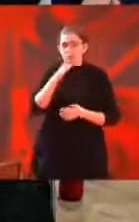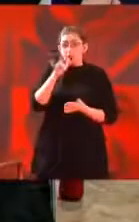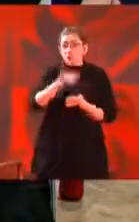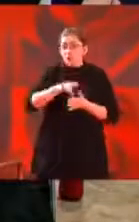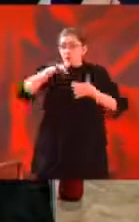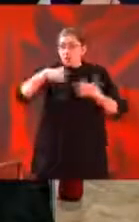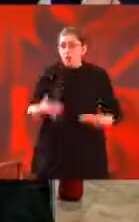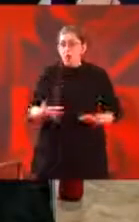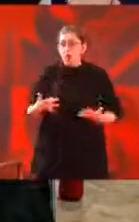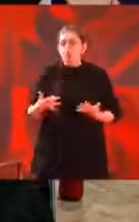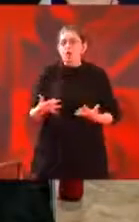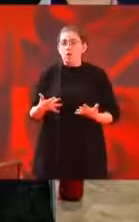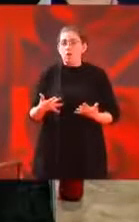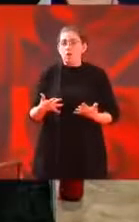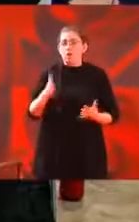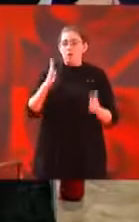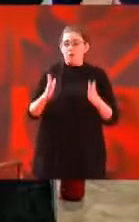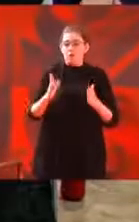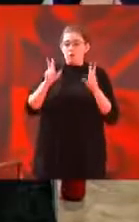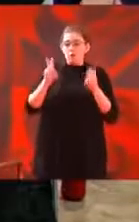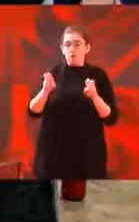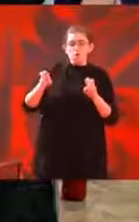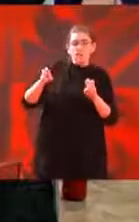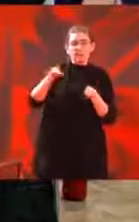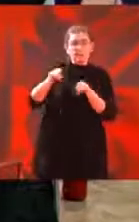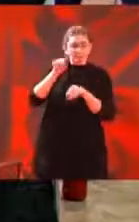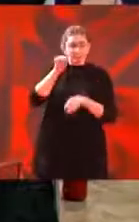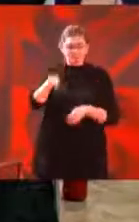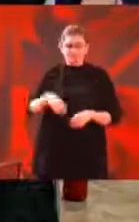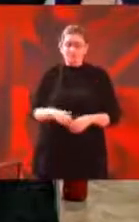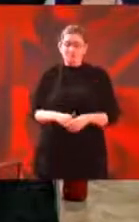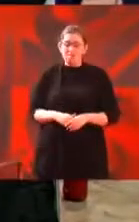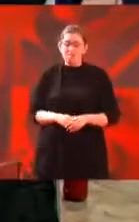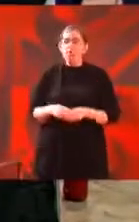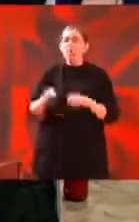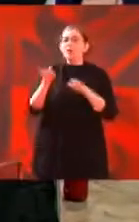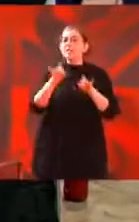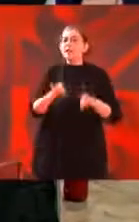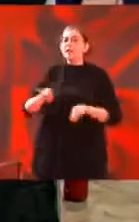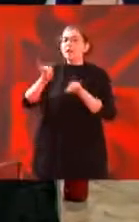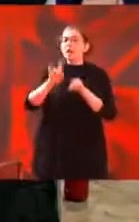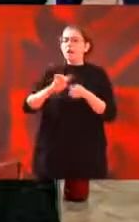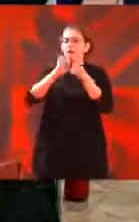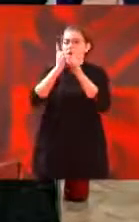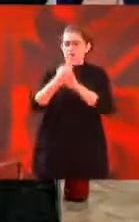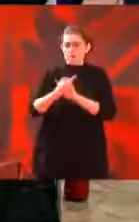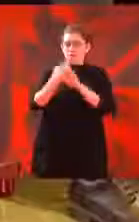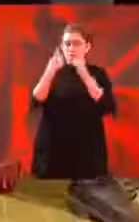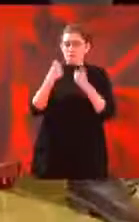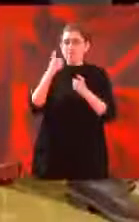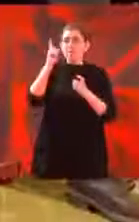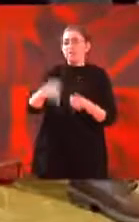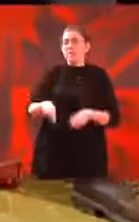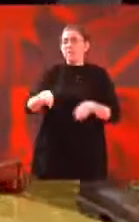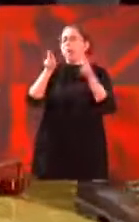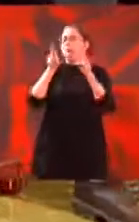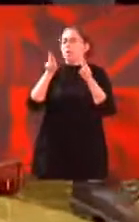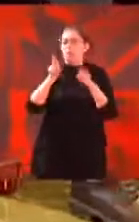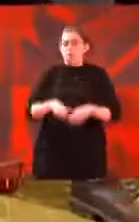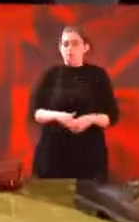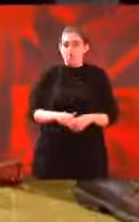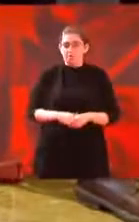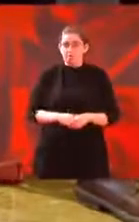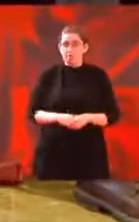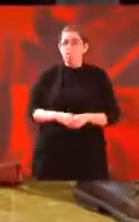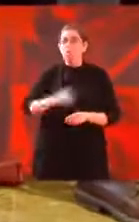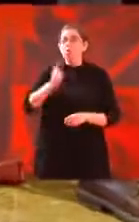hora de abrir una nueva época en tu tierra. Una tierra que necesita cambio y también esperanza. Y